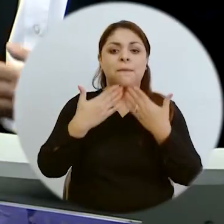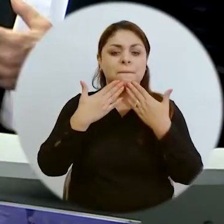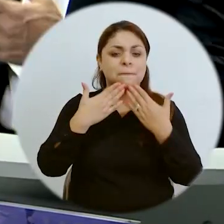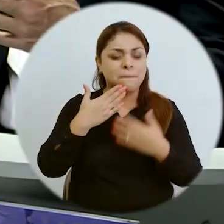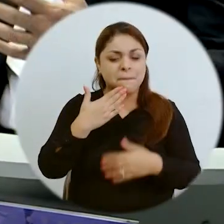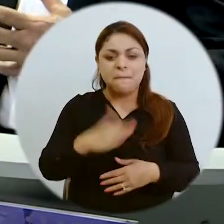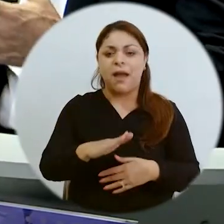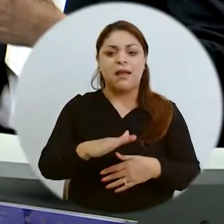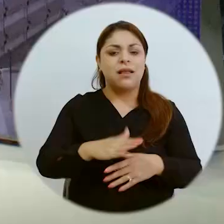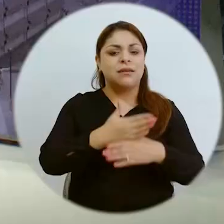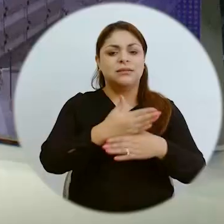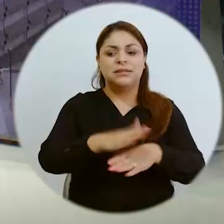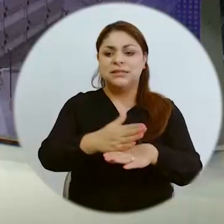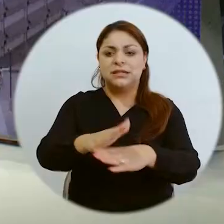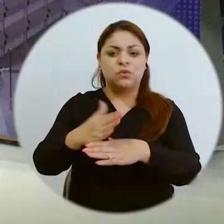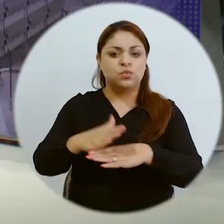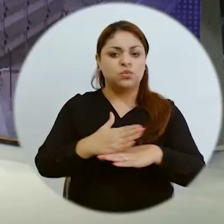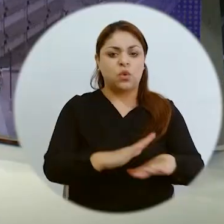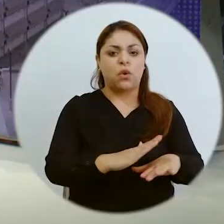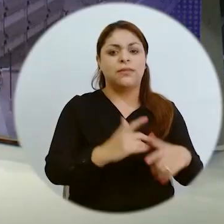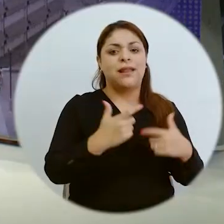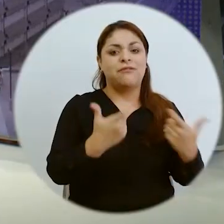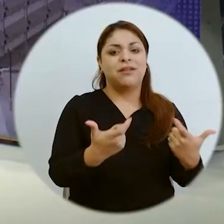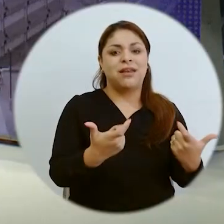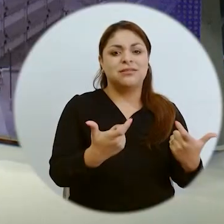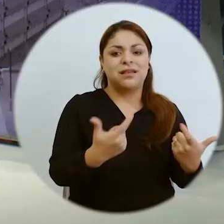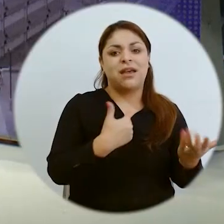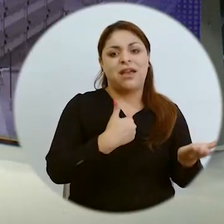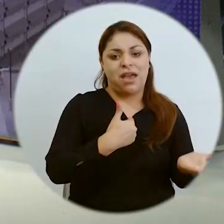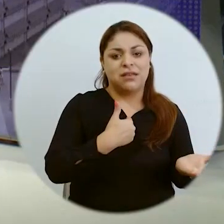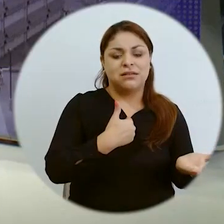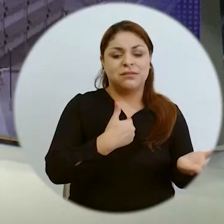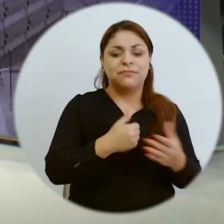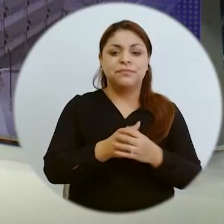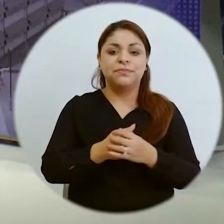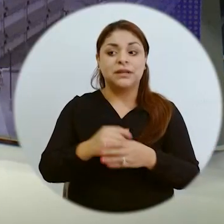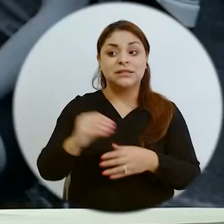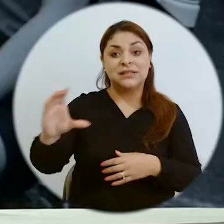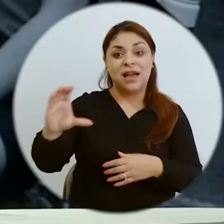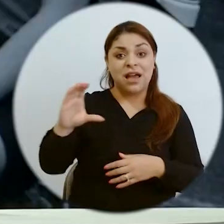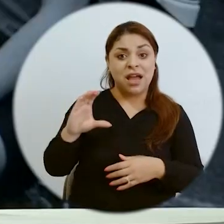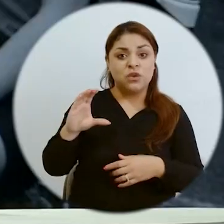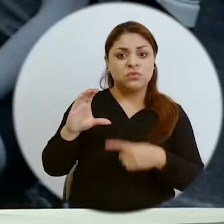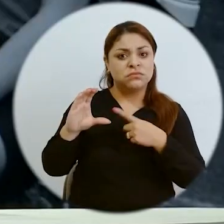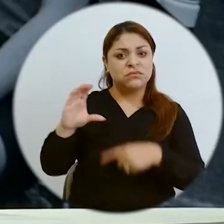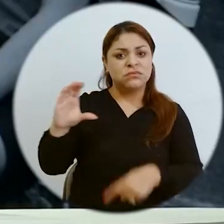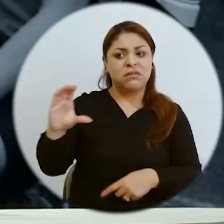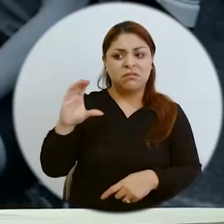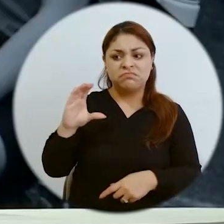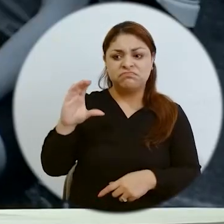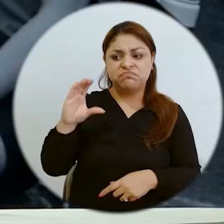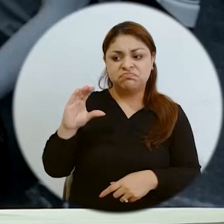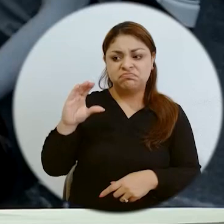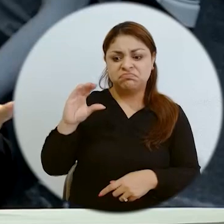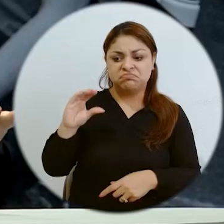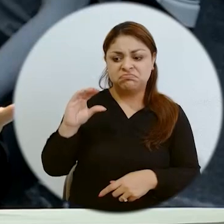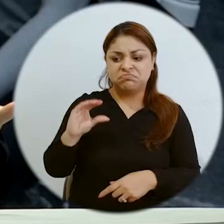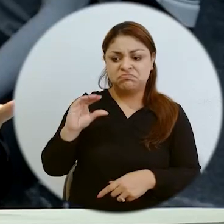mala distribución de la riqueza que se está generando. Y entonces los salarios son cada vez